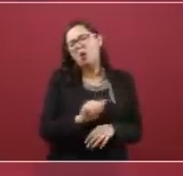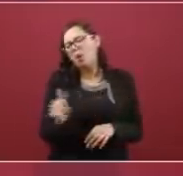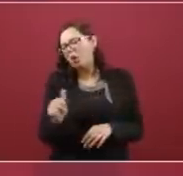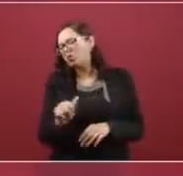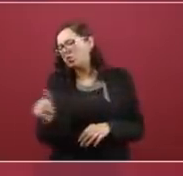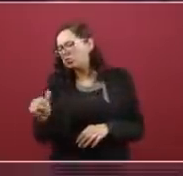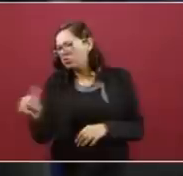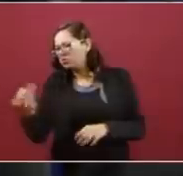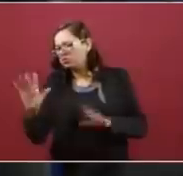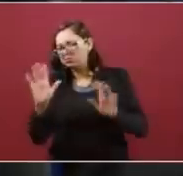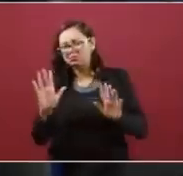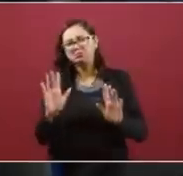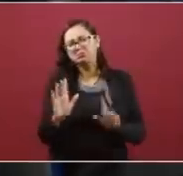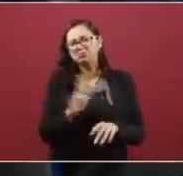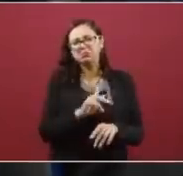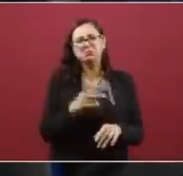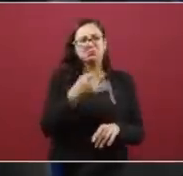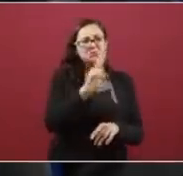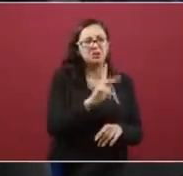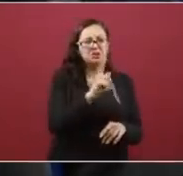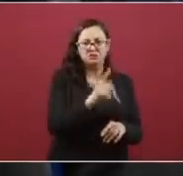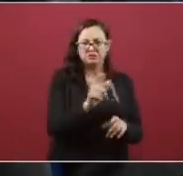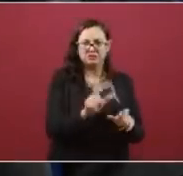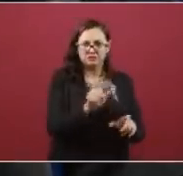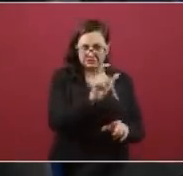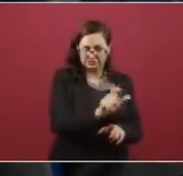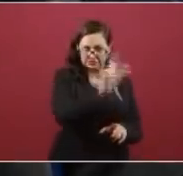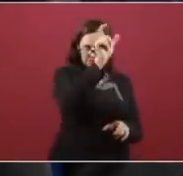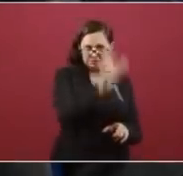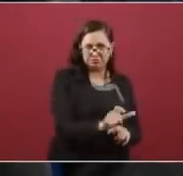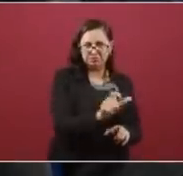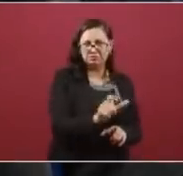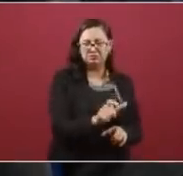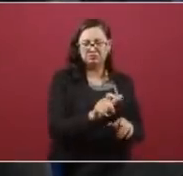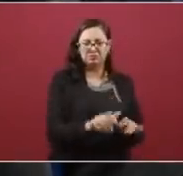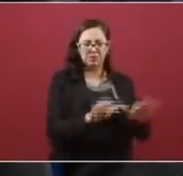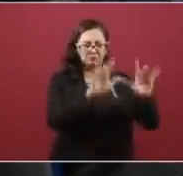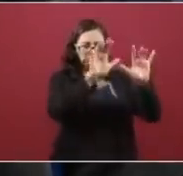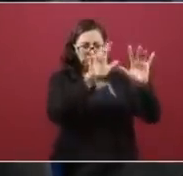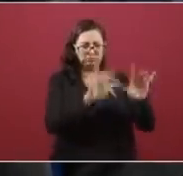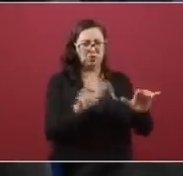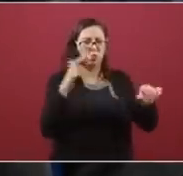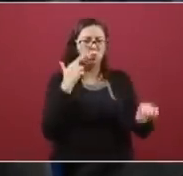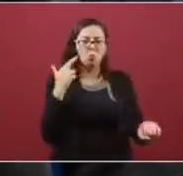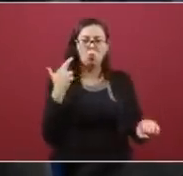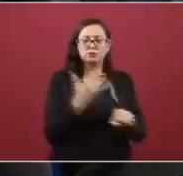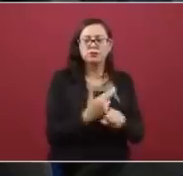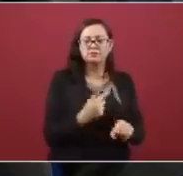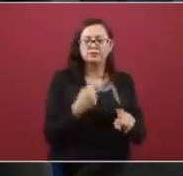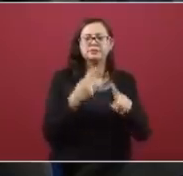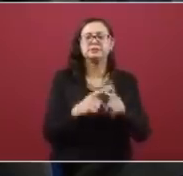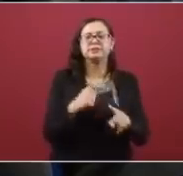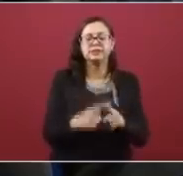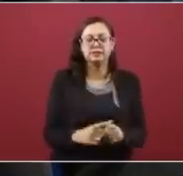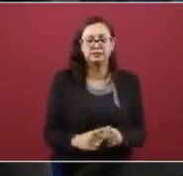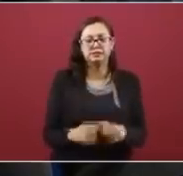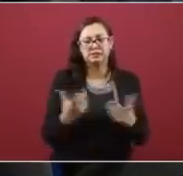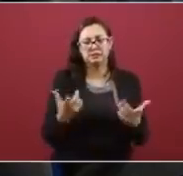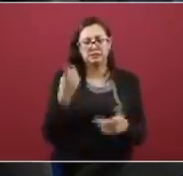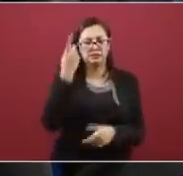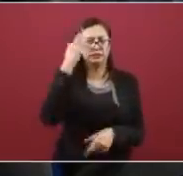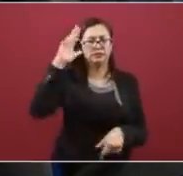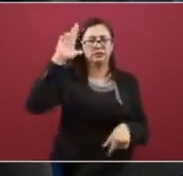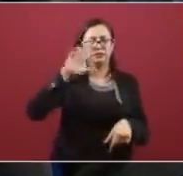firmados, pero la columna, como ustedes saben, es responsabilidad de la